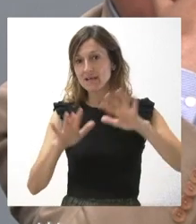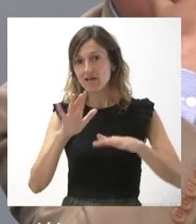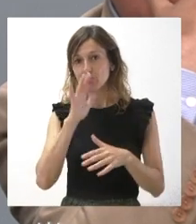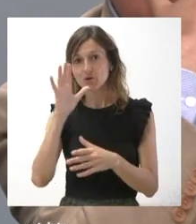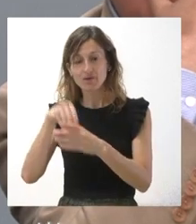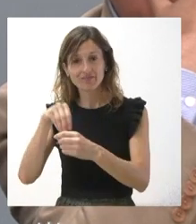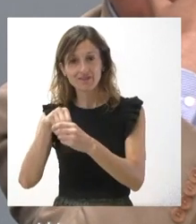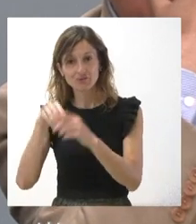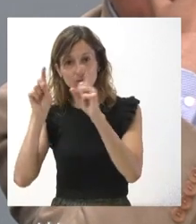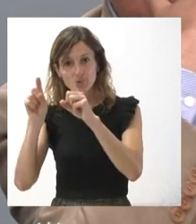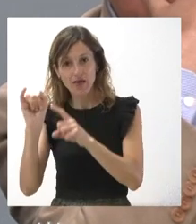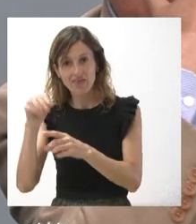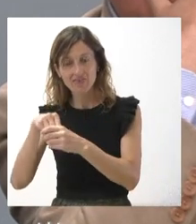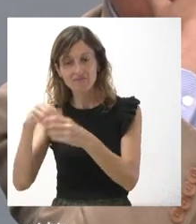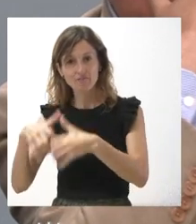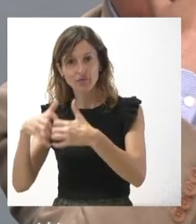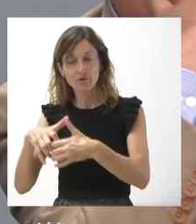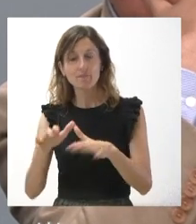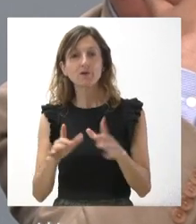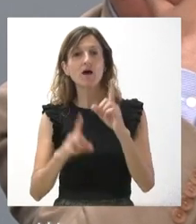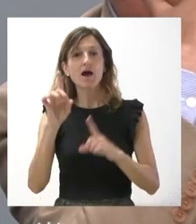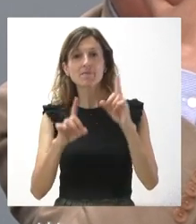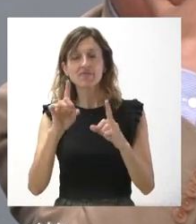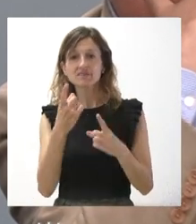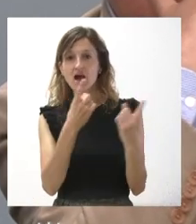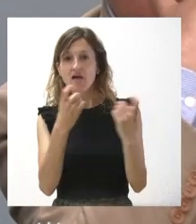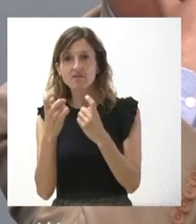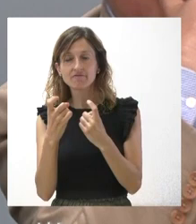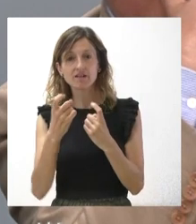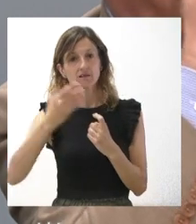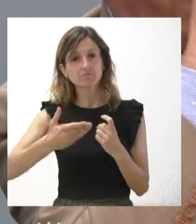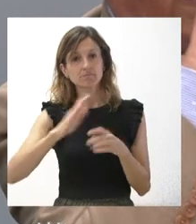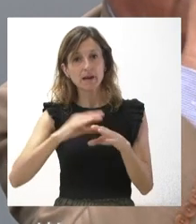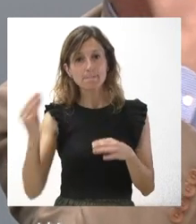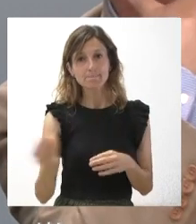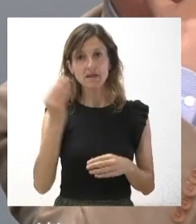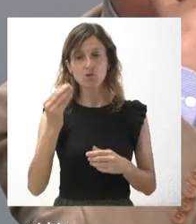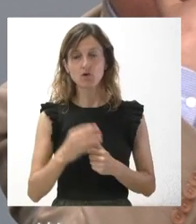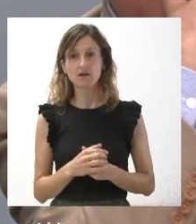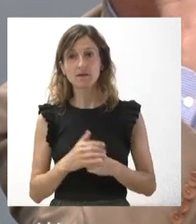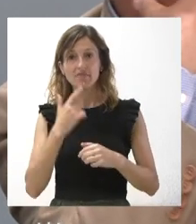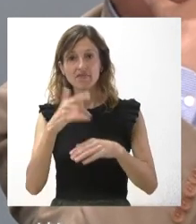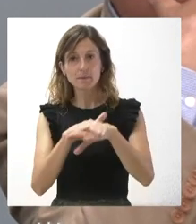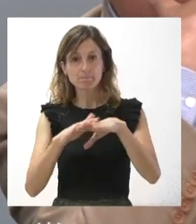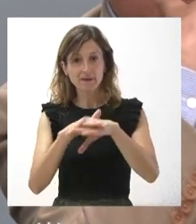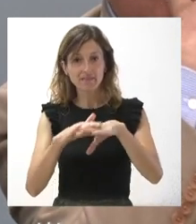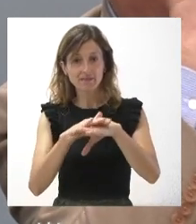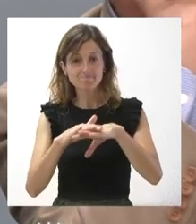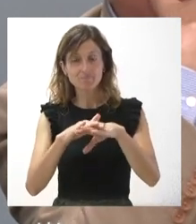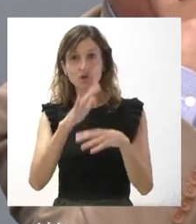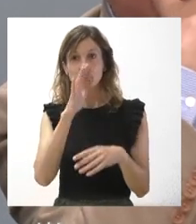sigue prestando el servicio, pero a veces es necesario e imprescindible si lo queremos mejorar. Pedimos disculpas porque, lógicamente,